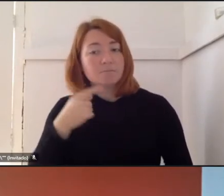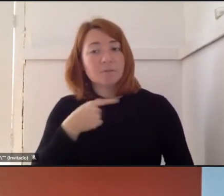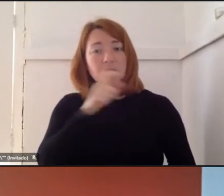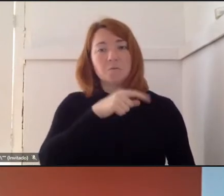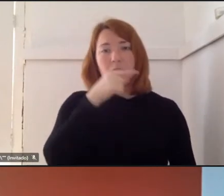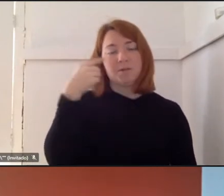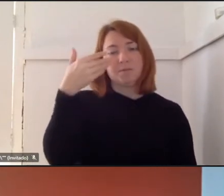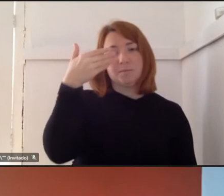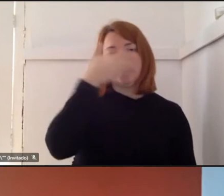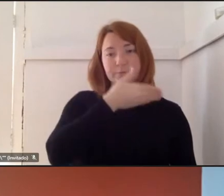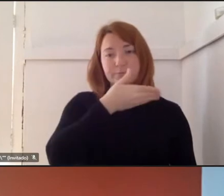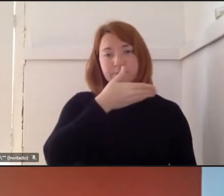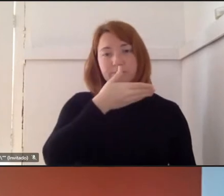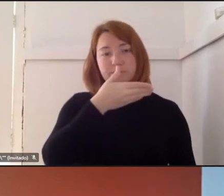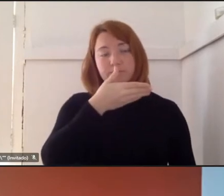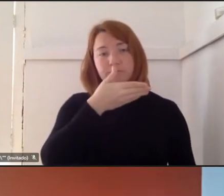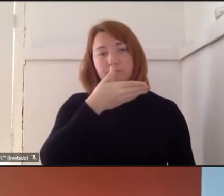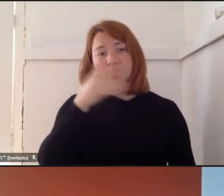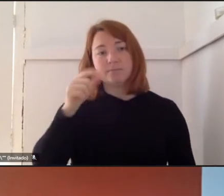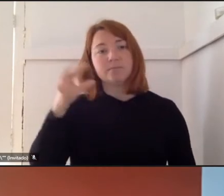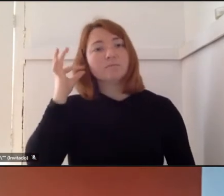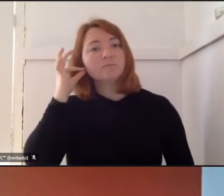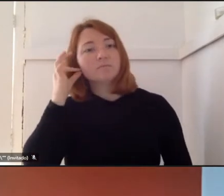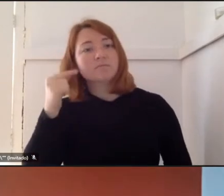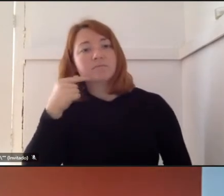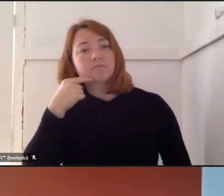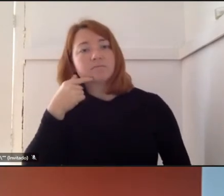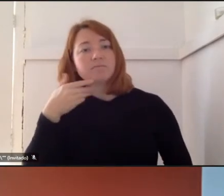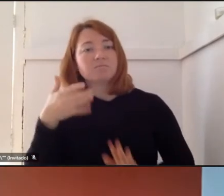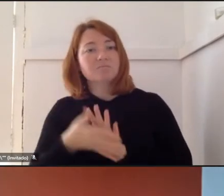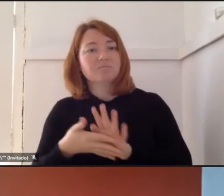no lo ven tanto, las mujeres hablaban del ninguneo